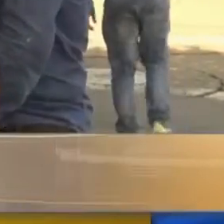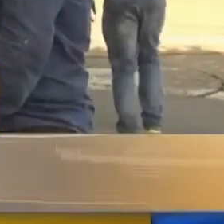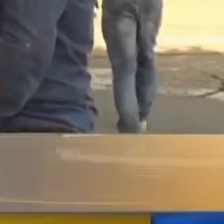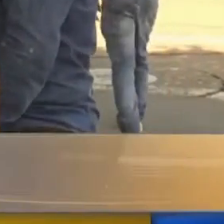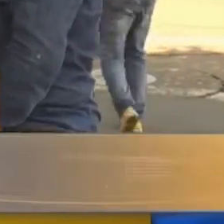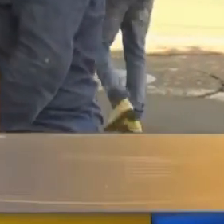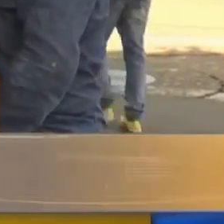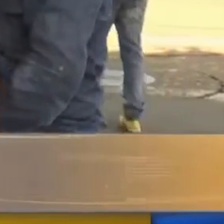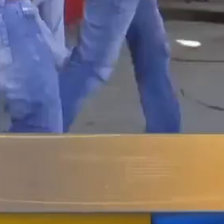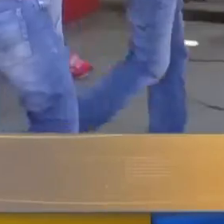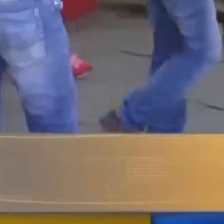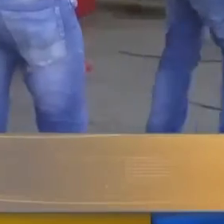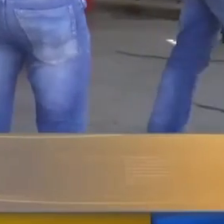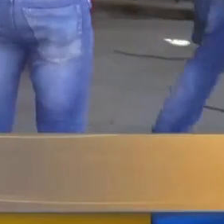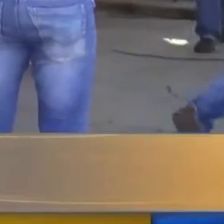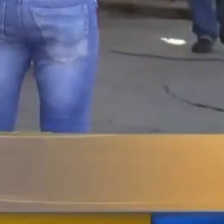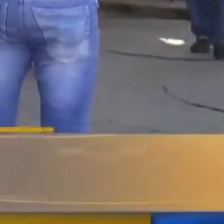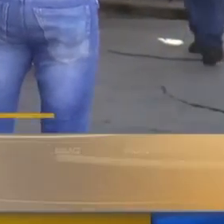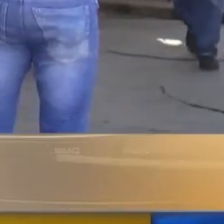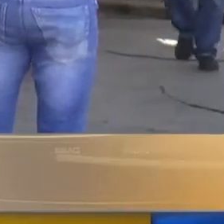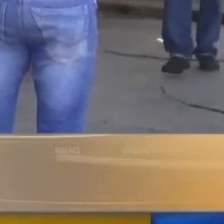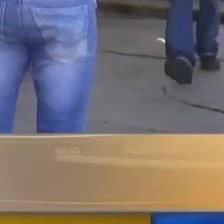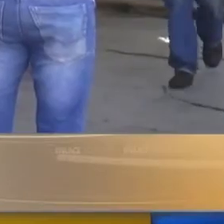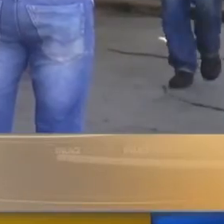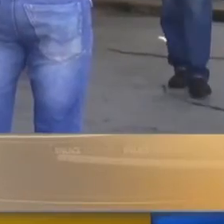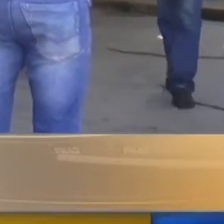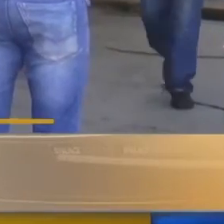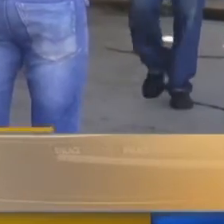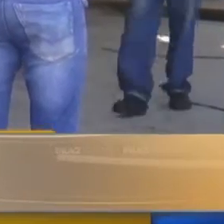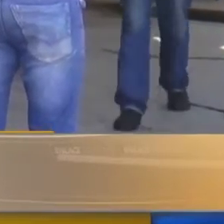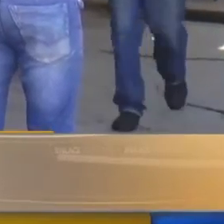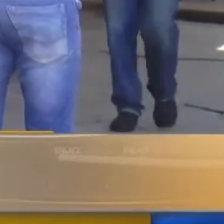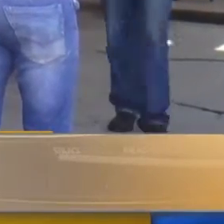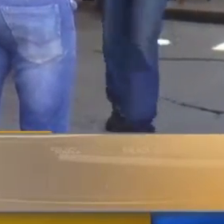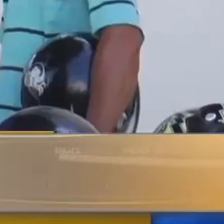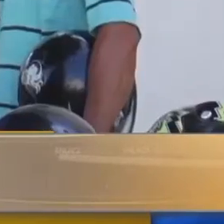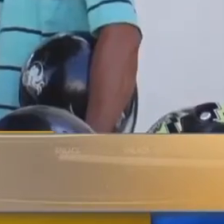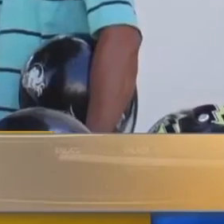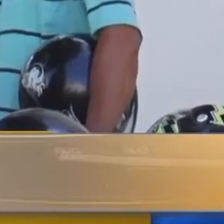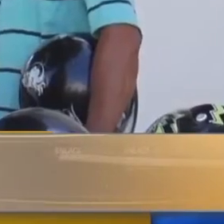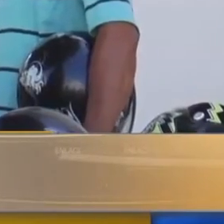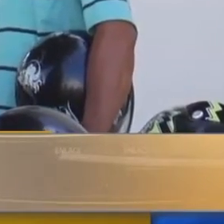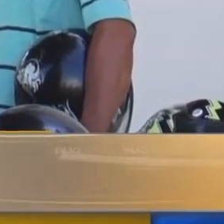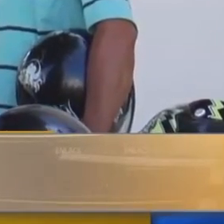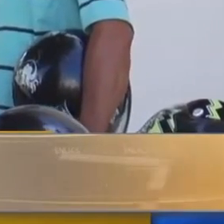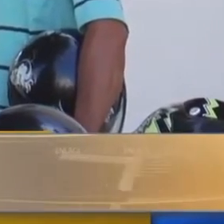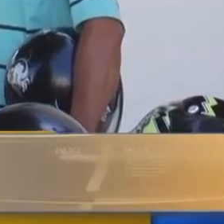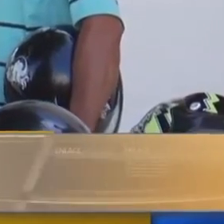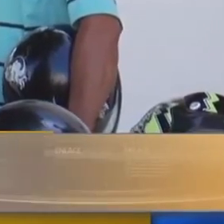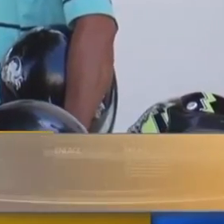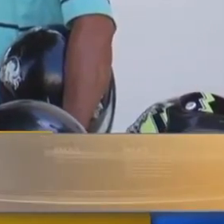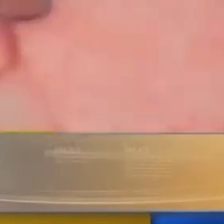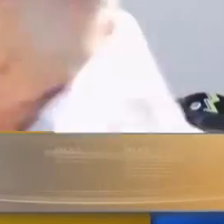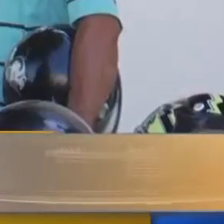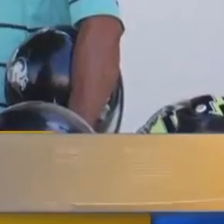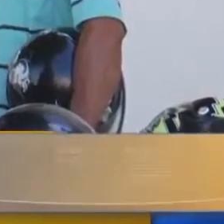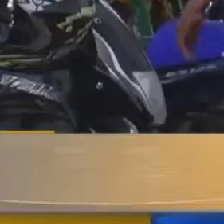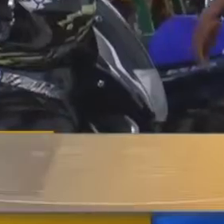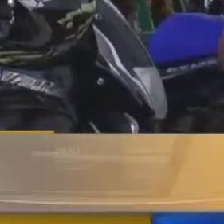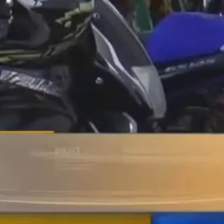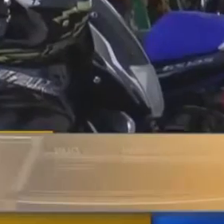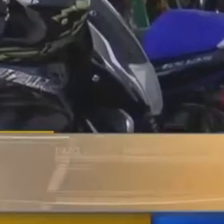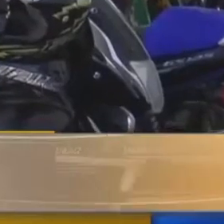varios gremios protestaron desde tempranas horas frente a las instalaciones de la alcaldía municipal exigiendo la contratación de mano de obra local calificada pierna al